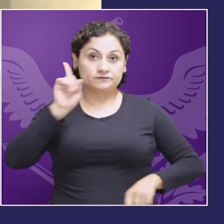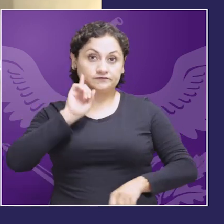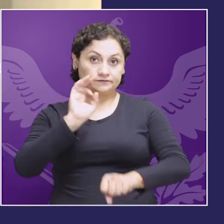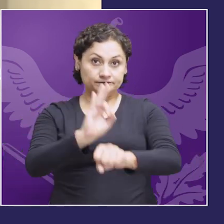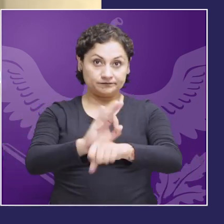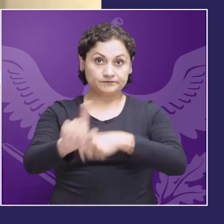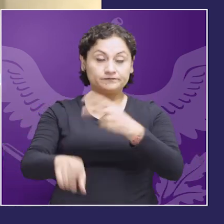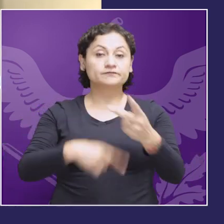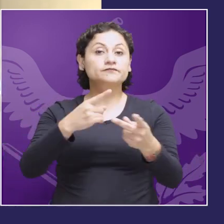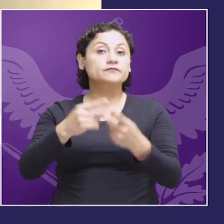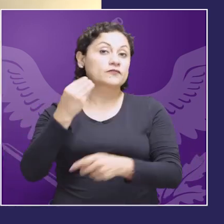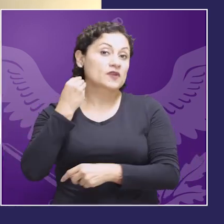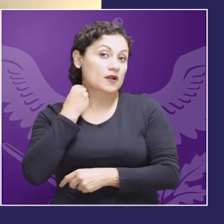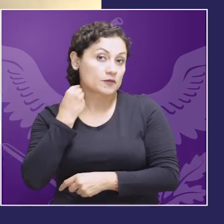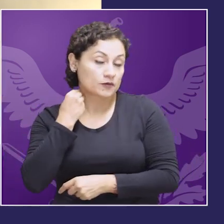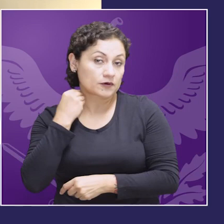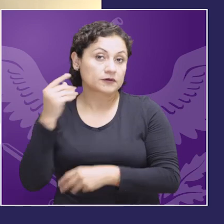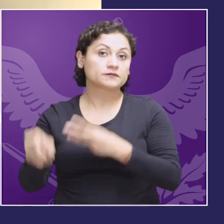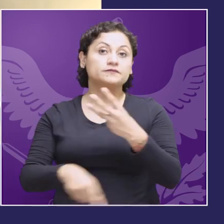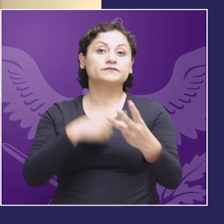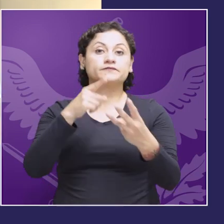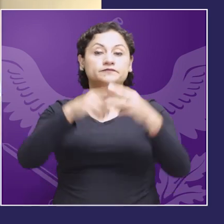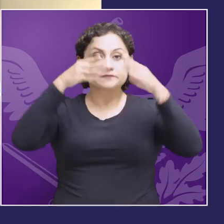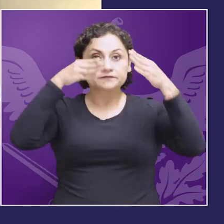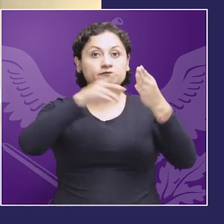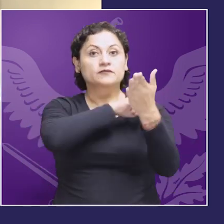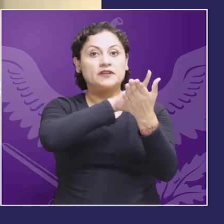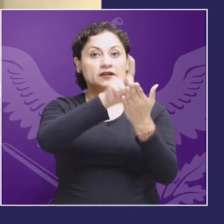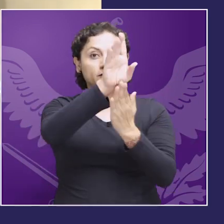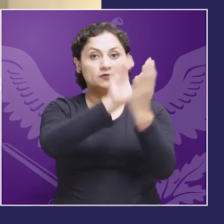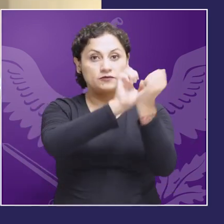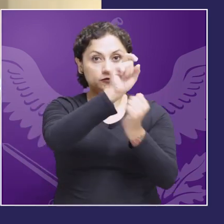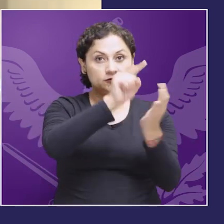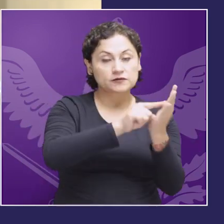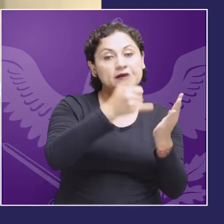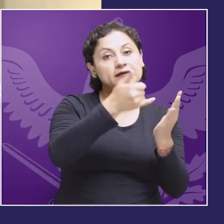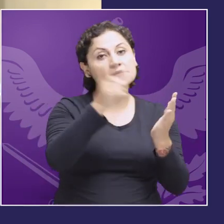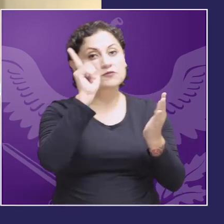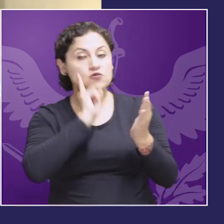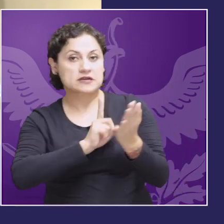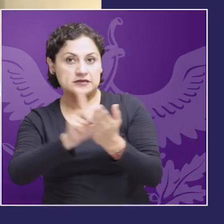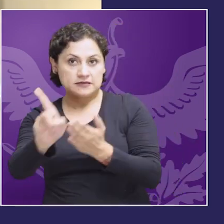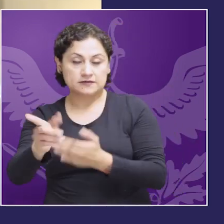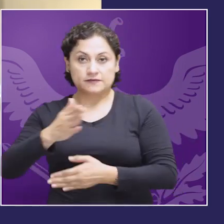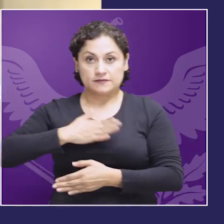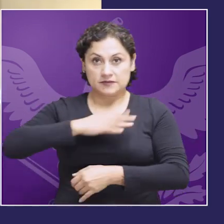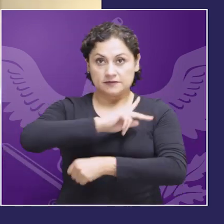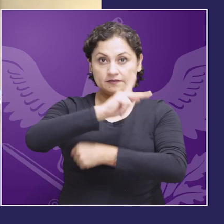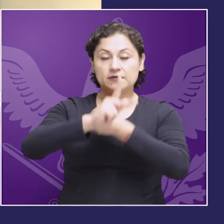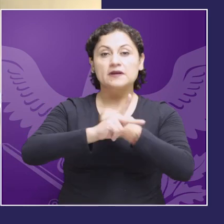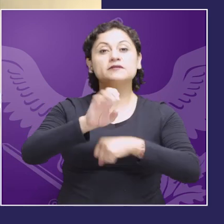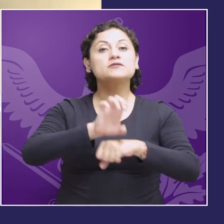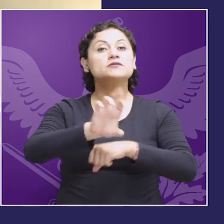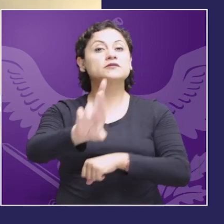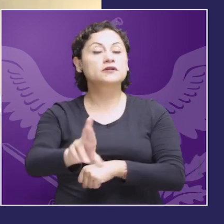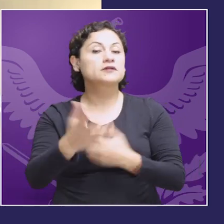feminista, abogada, experta en Derecho Constitucional y Derechos de las Mujeres, y en mi país, en mi querido país